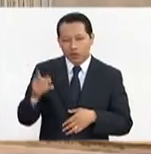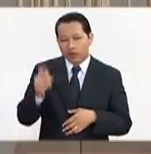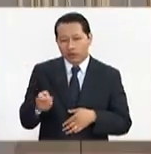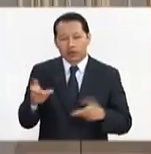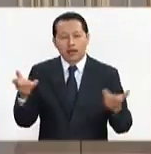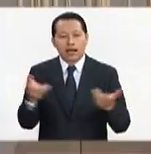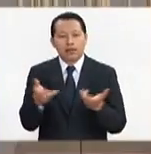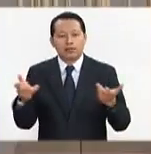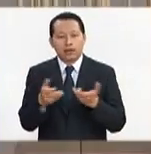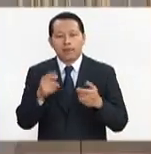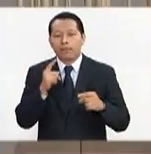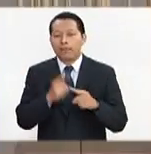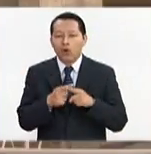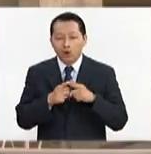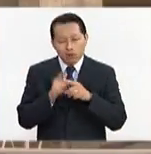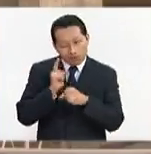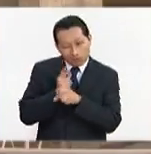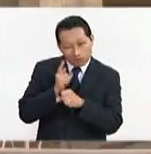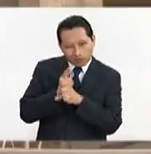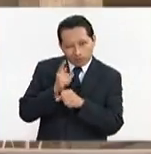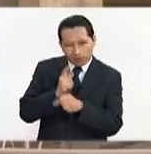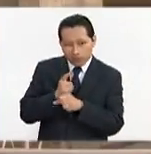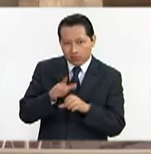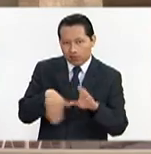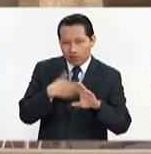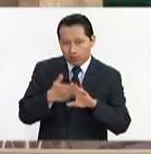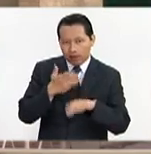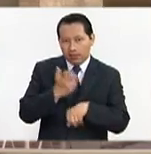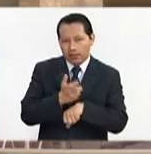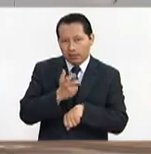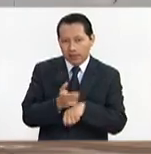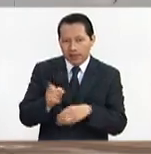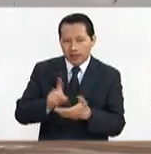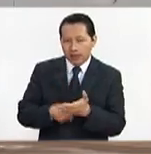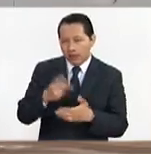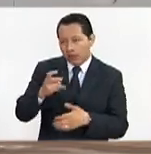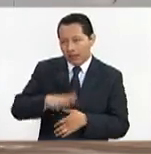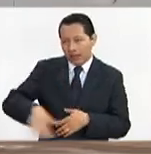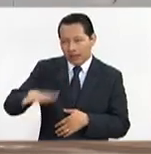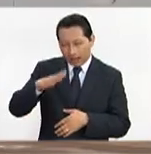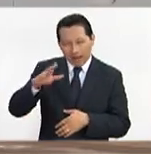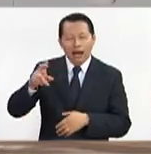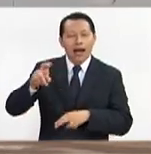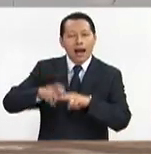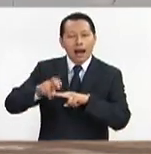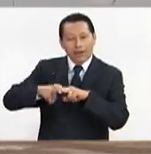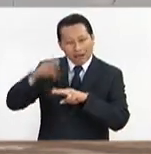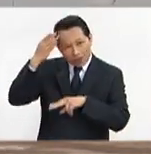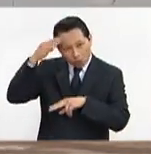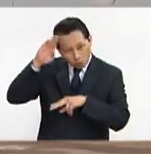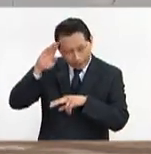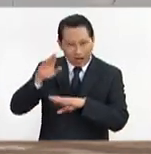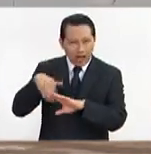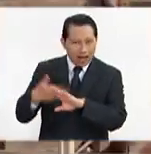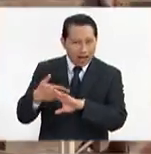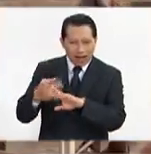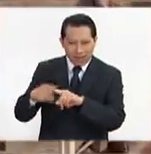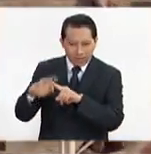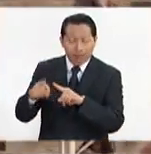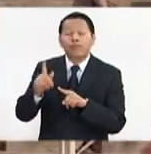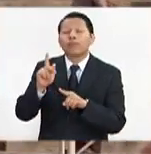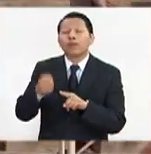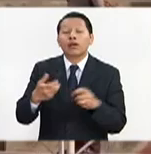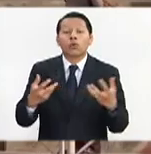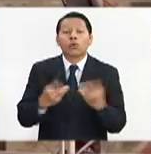de acciones luego de misteriosos ataques contra estadounidenses que están ahí en La Habana. De acuerdo con fuentes cercanas al presidente de los Estados